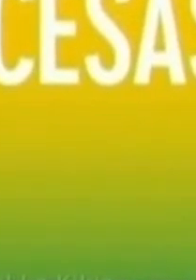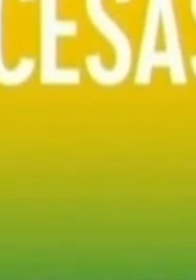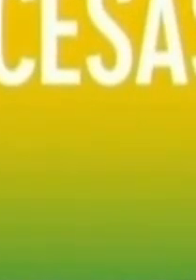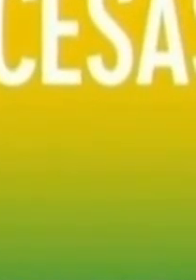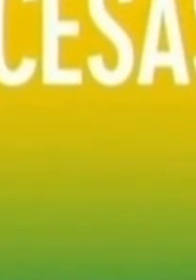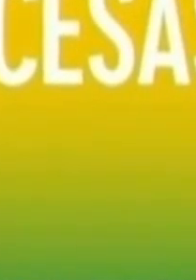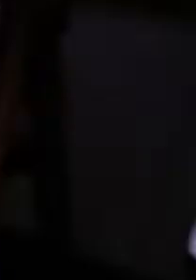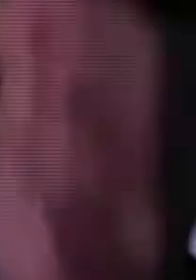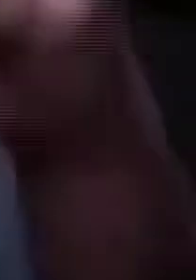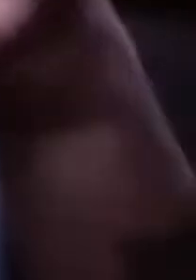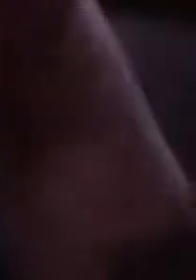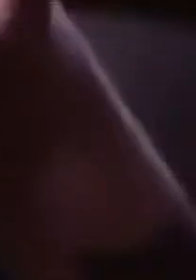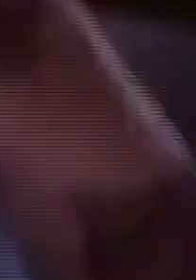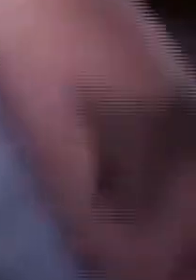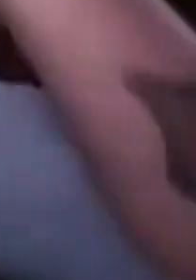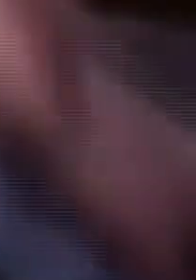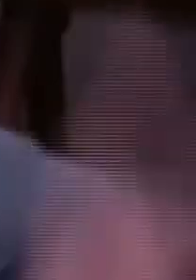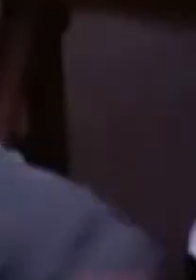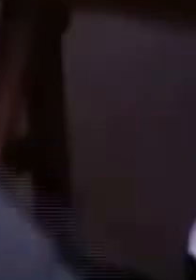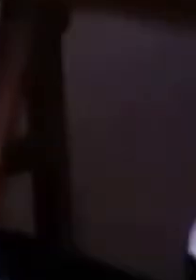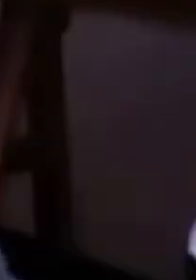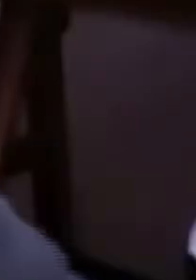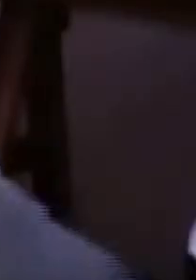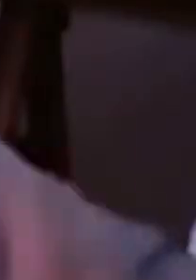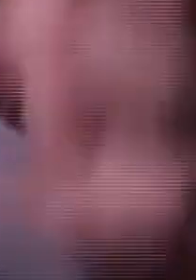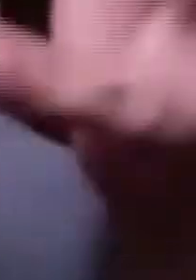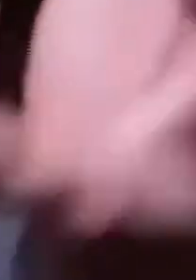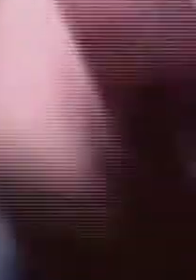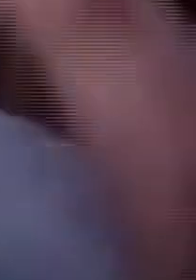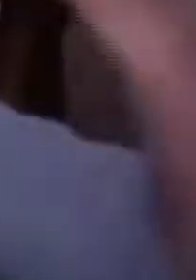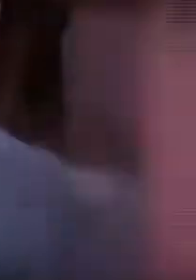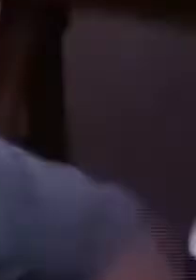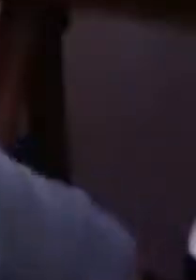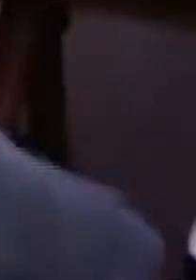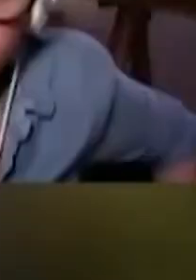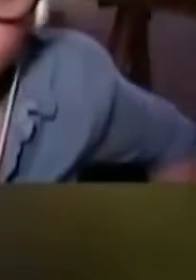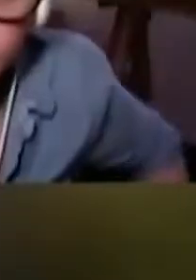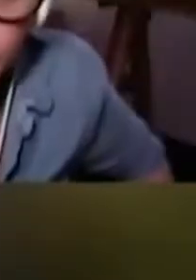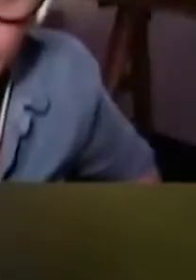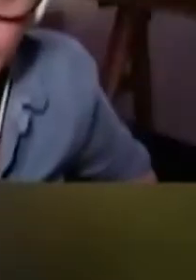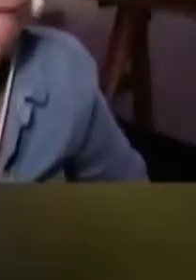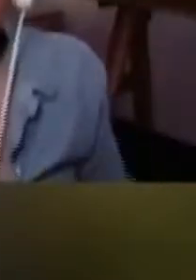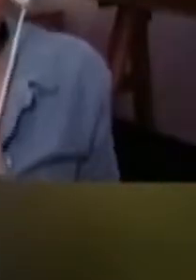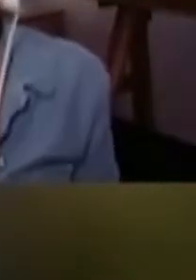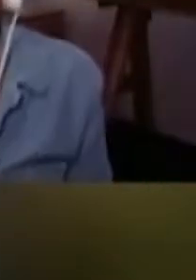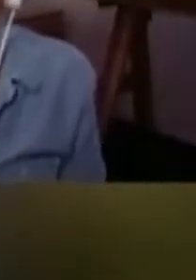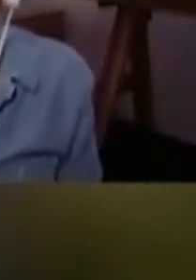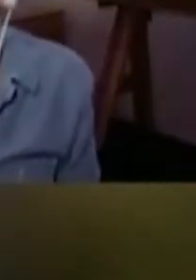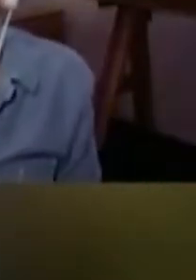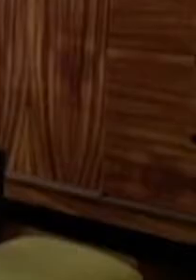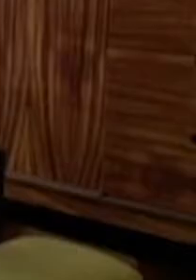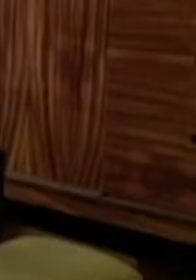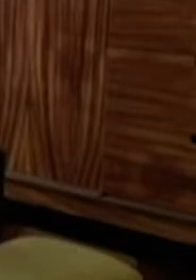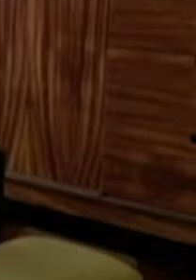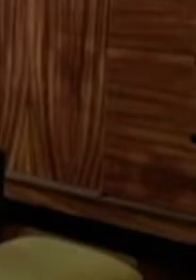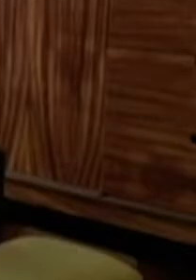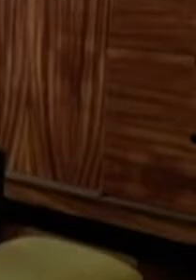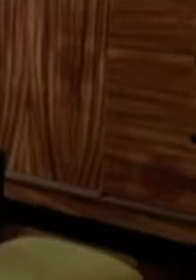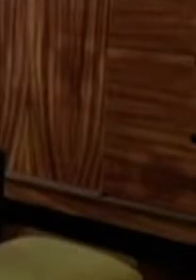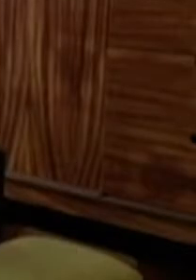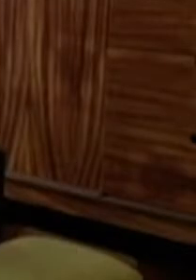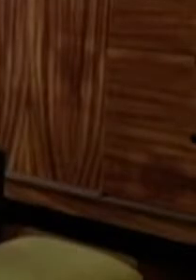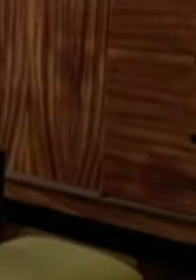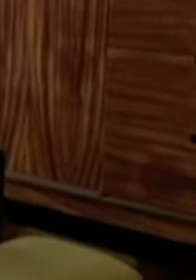cotidianidad de hábito que eres lesbiana y eres mujer que tiene mi novia y